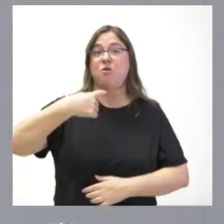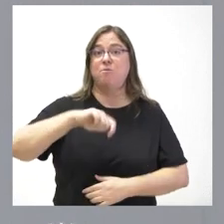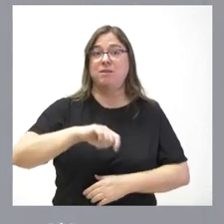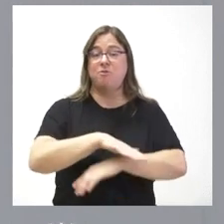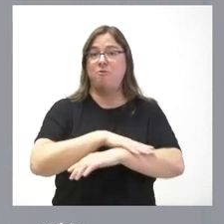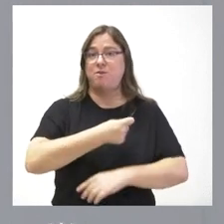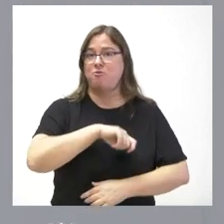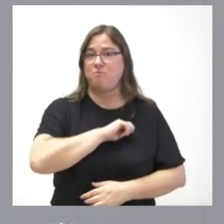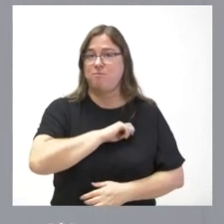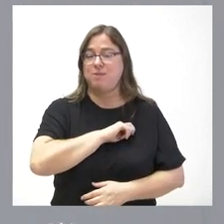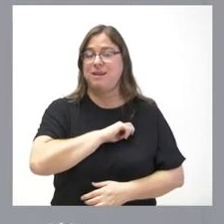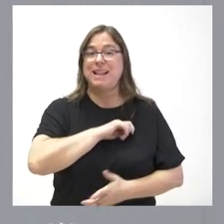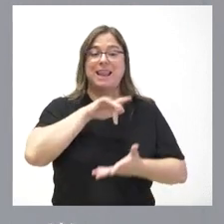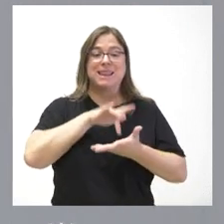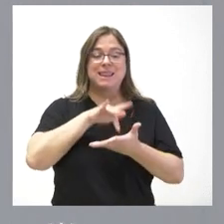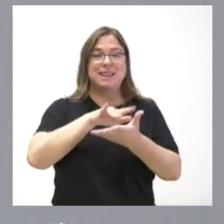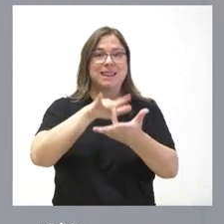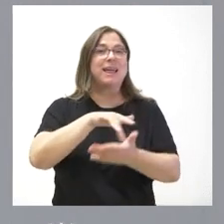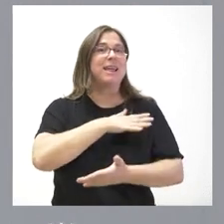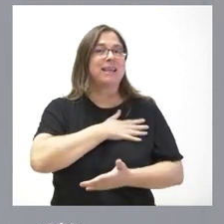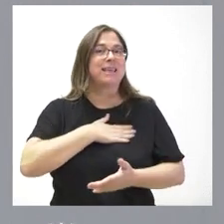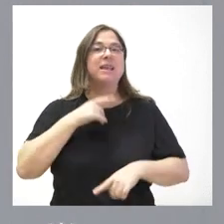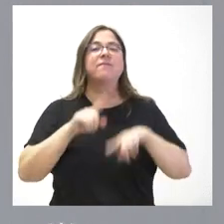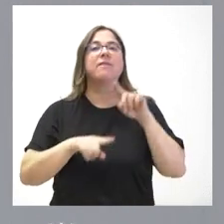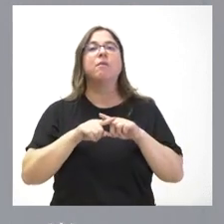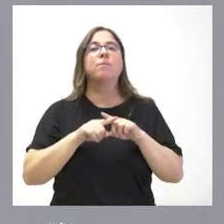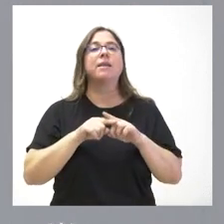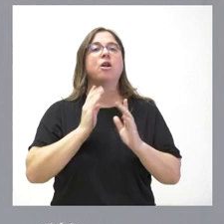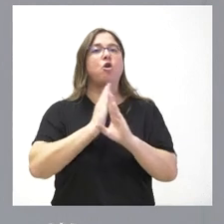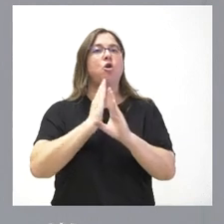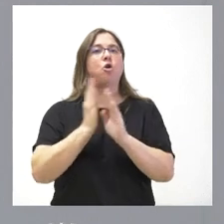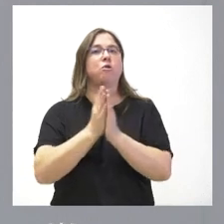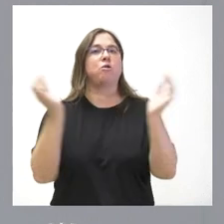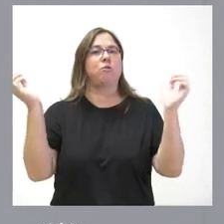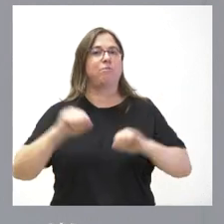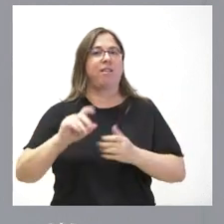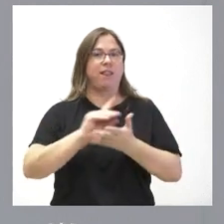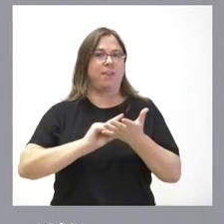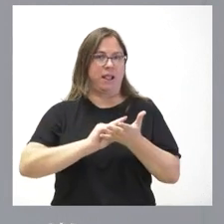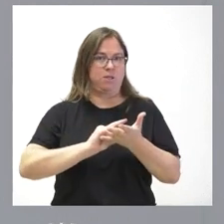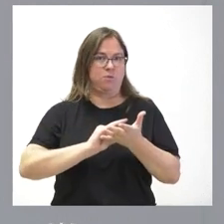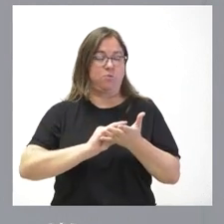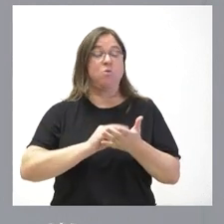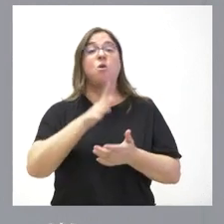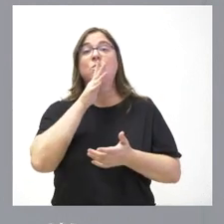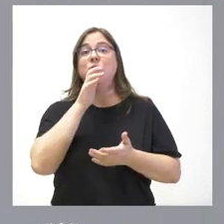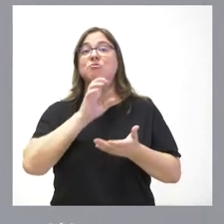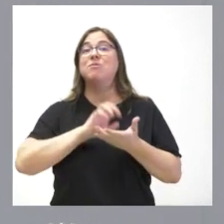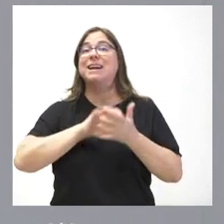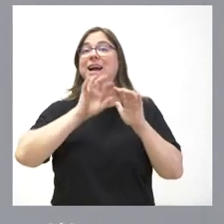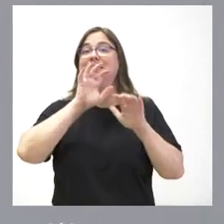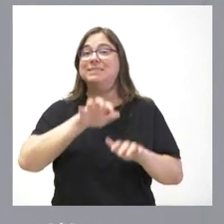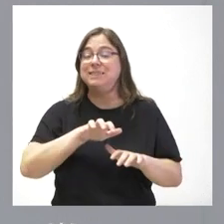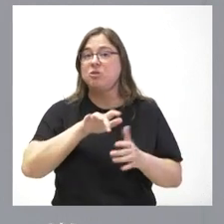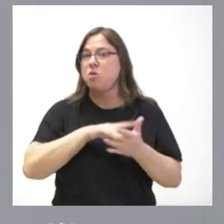el calendario que quiere seguir es en función del orden de elaboración y de aprobación de los estatutos de autonomía y en ese sentido Castilla de León será la